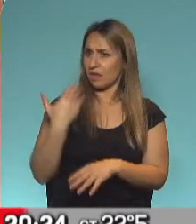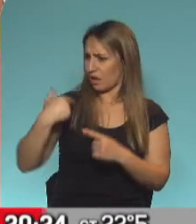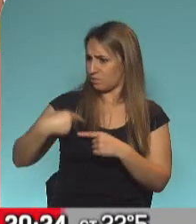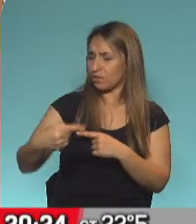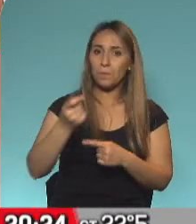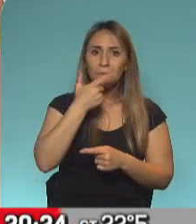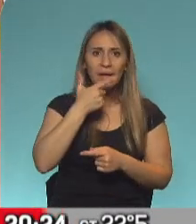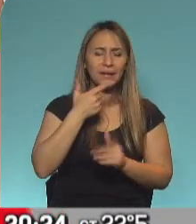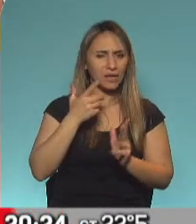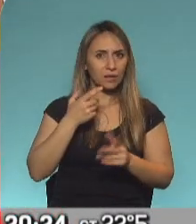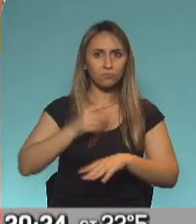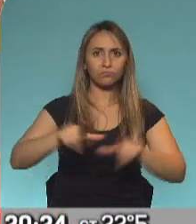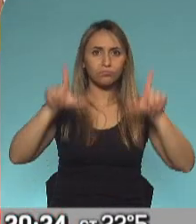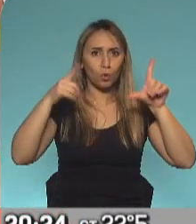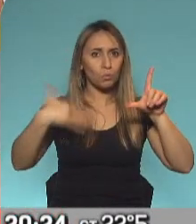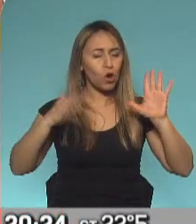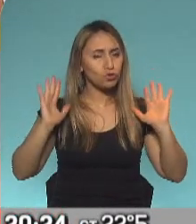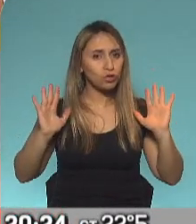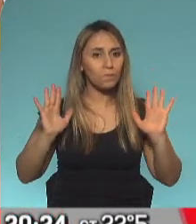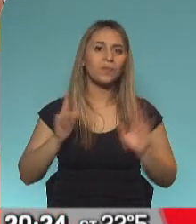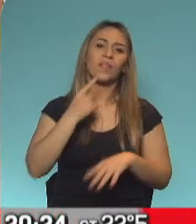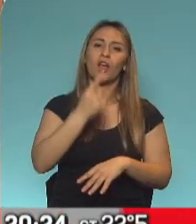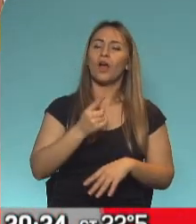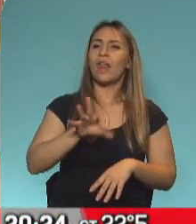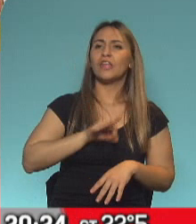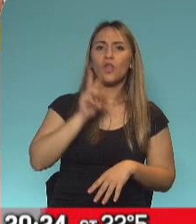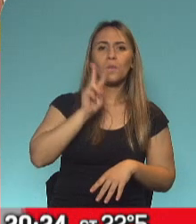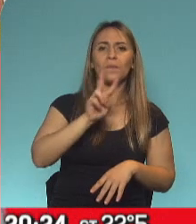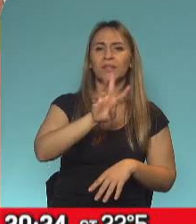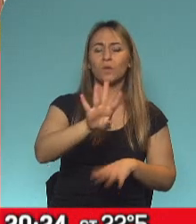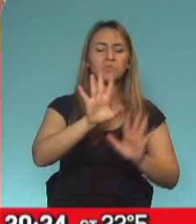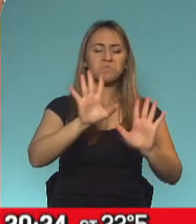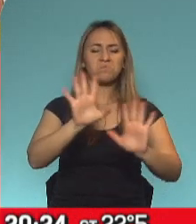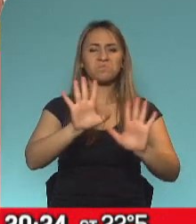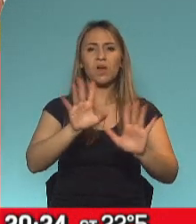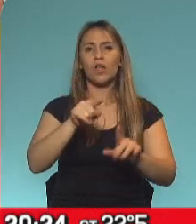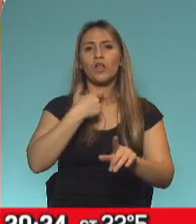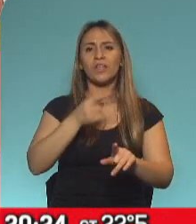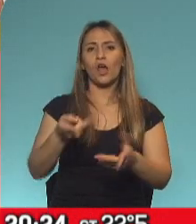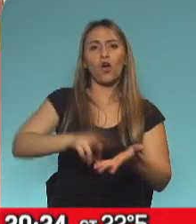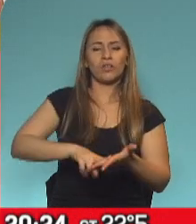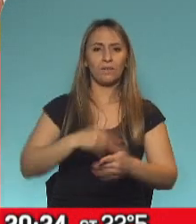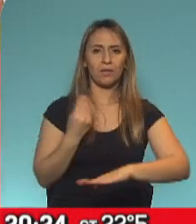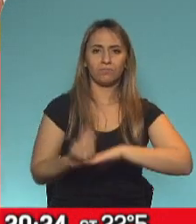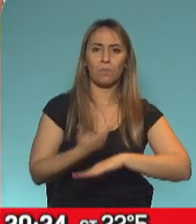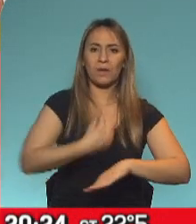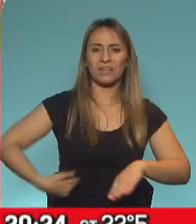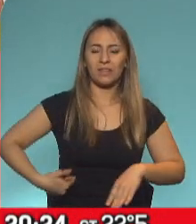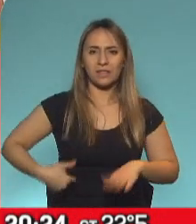en 2021, pero no así en 2023. ¿Piensa que hay alguna posibilidad de que los argentinos vuelvan a votarlo?